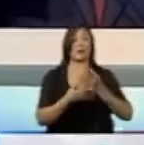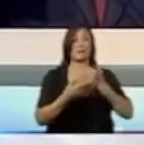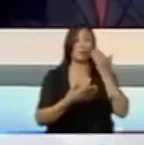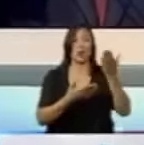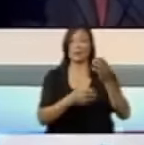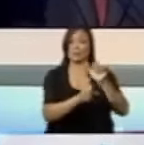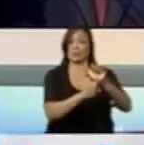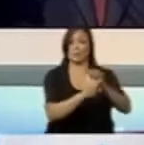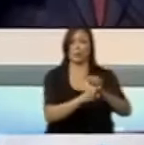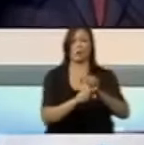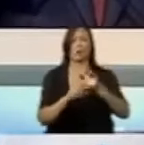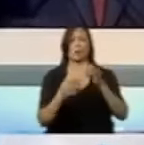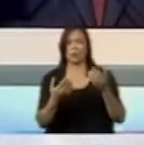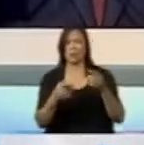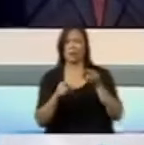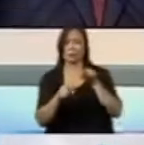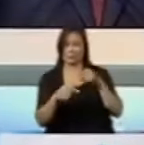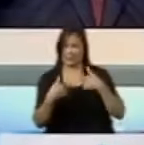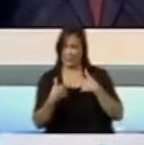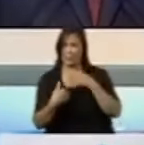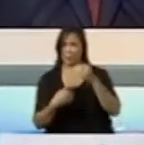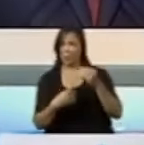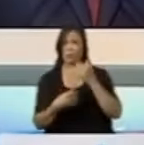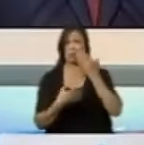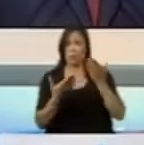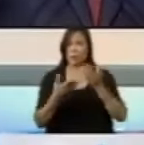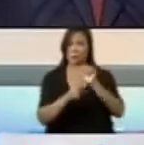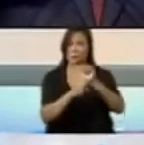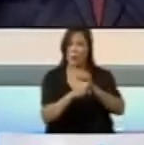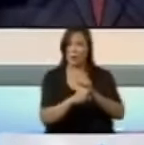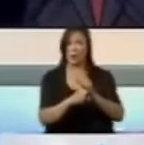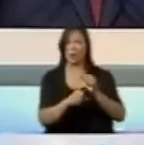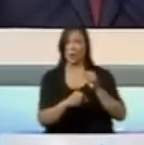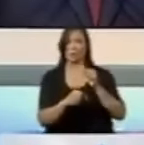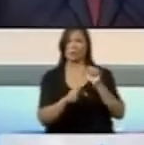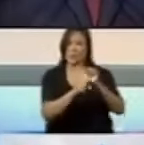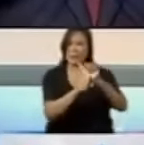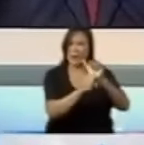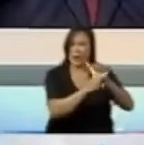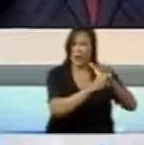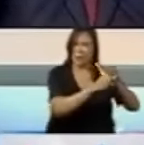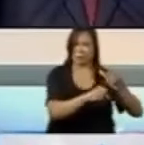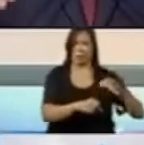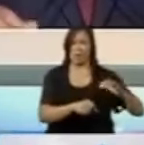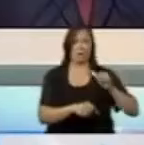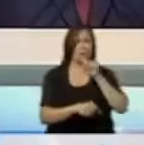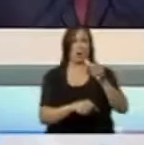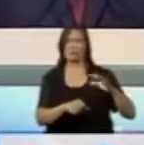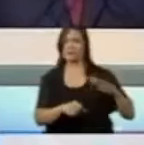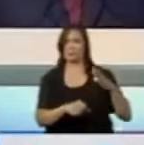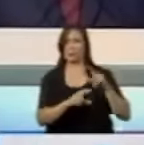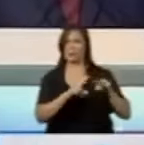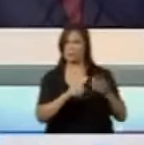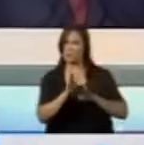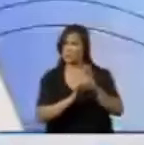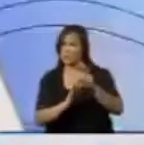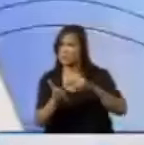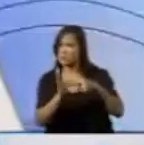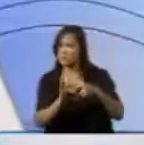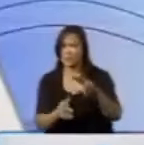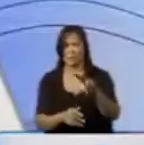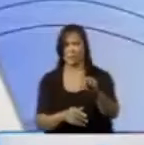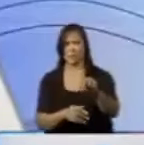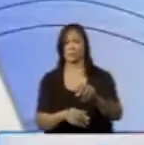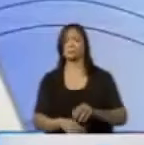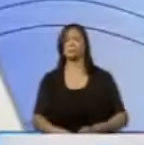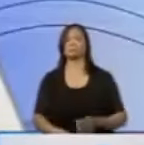desempleo. Lo que tenemos hoy día es fundamentalmente desempleo informal, una sociedad de chiriperos, y con eso no se avanza. Bien, pasamos a